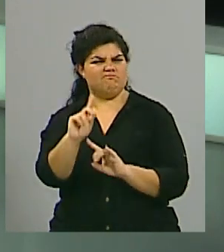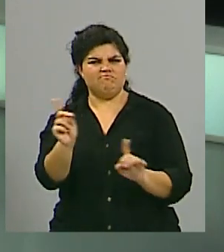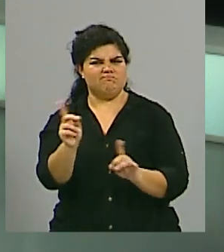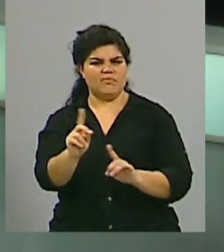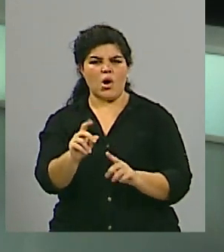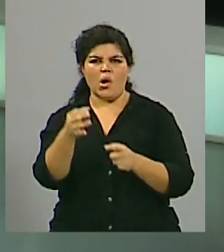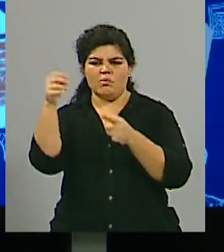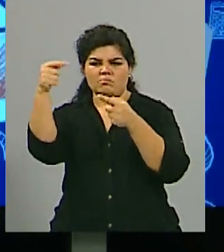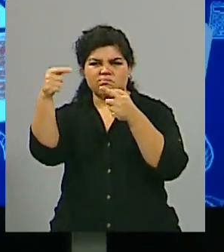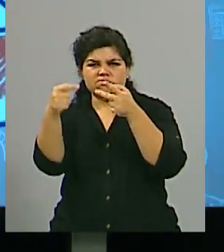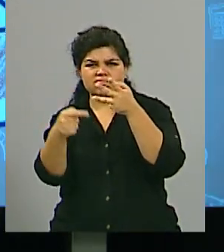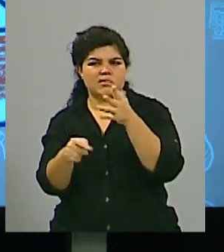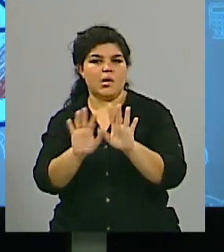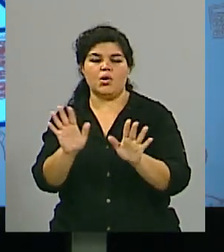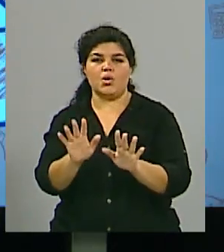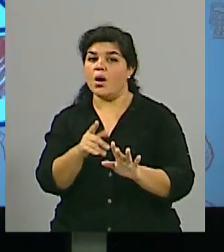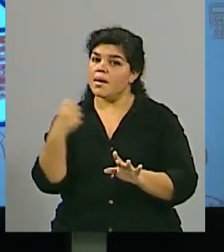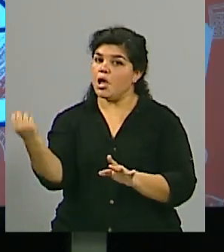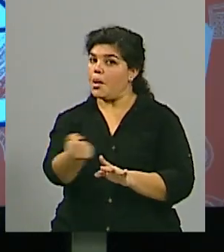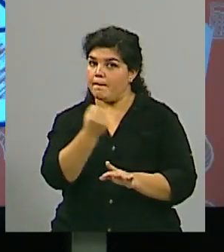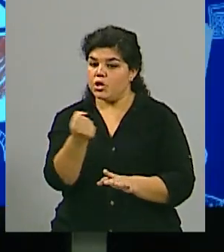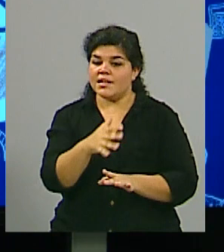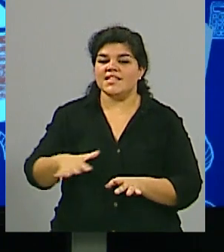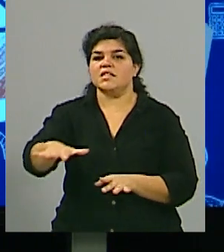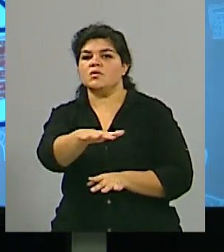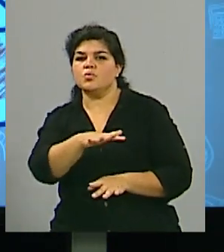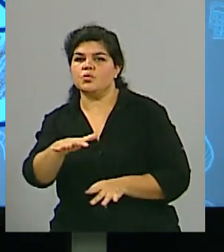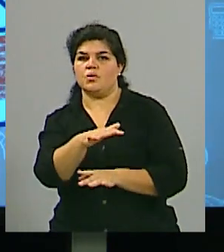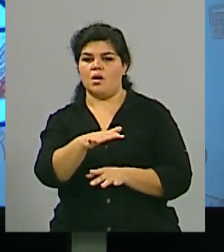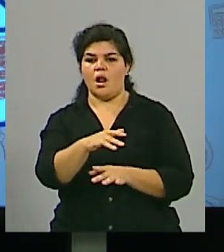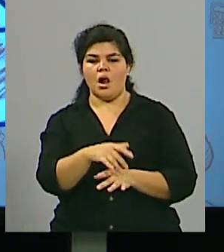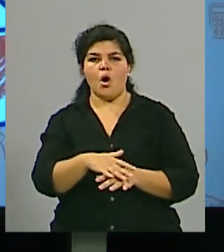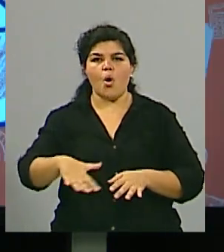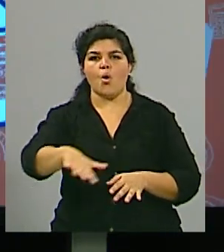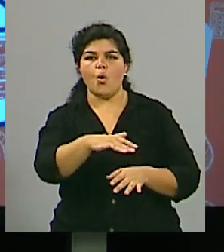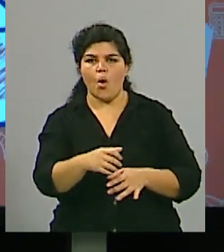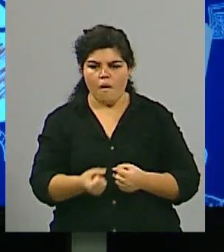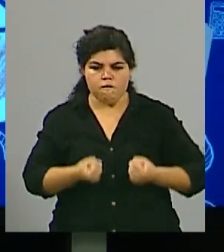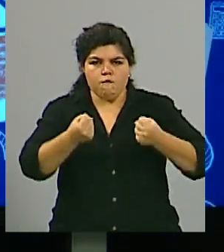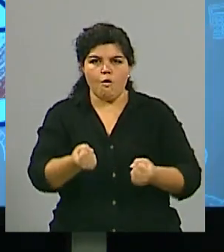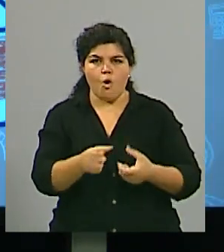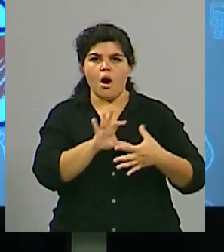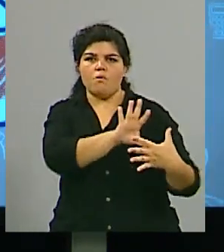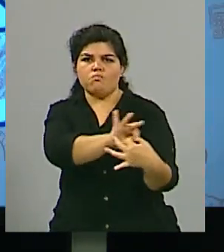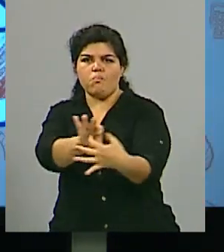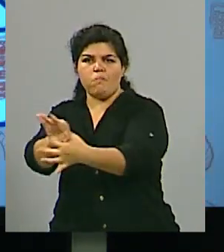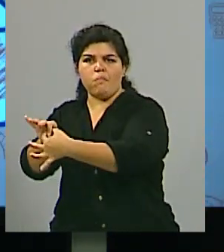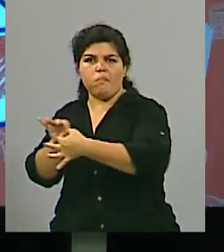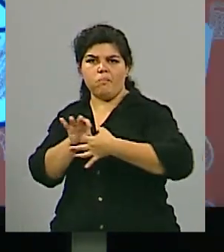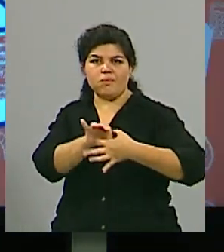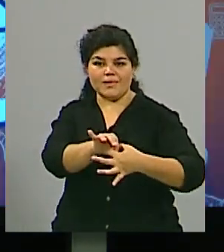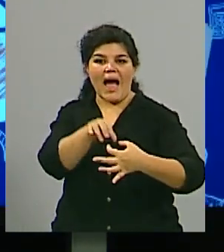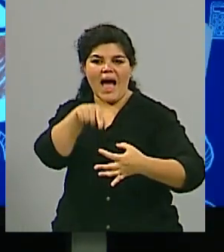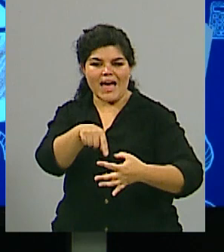por esta cuestión, sino que han sabido construir un espacio institucional y a partir de ello aumentar su cooperación, y creo que es lo que